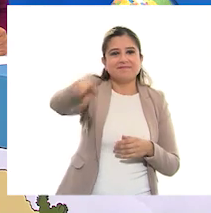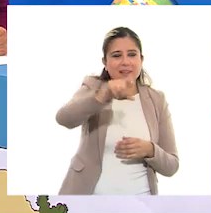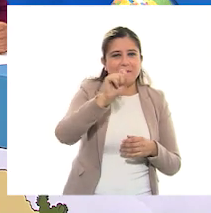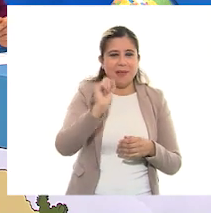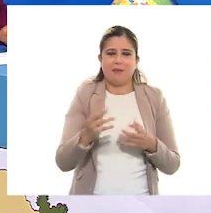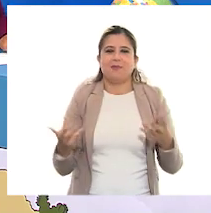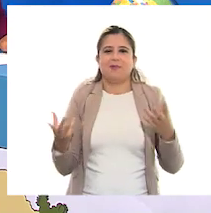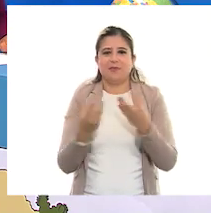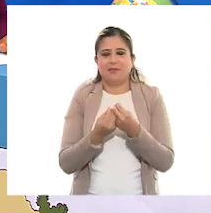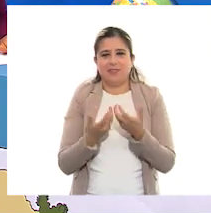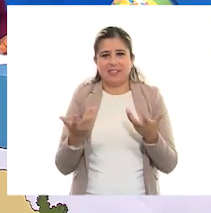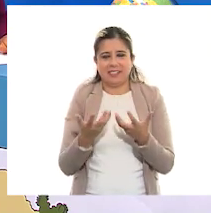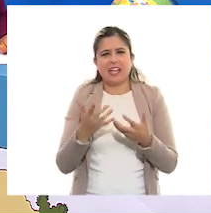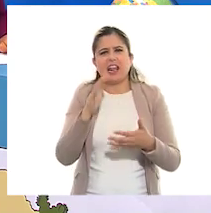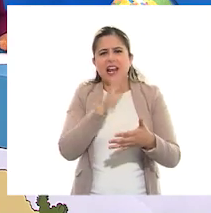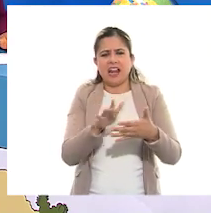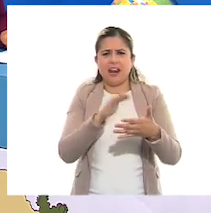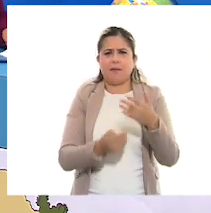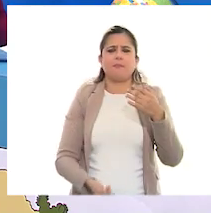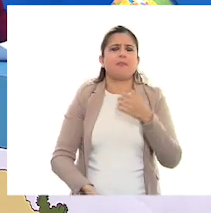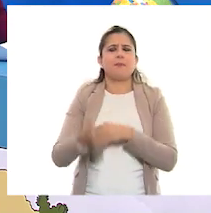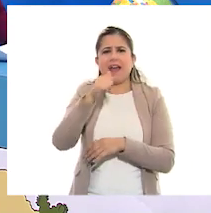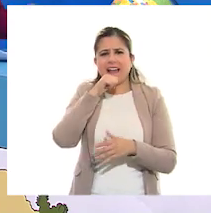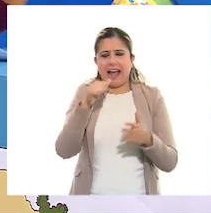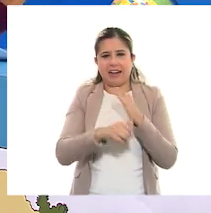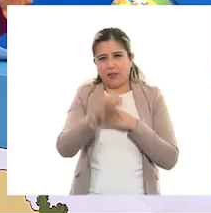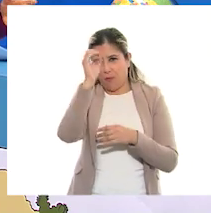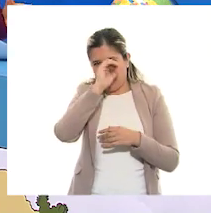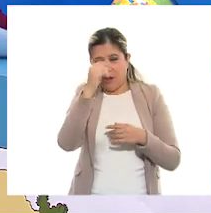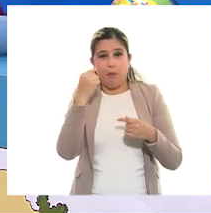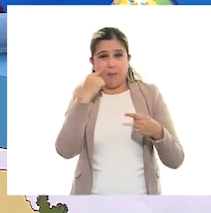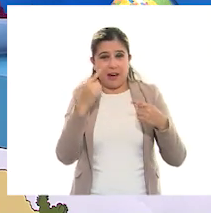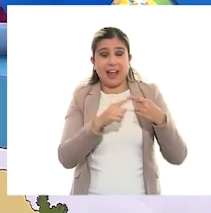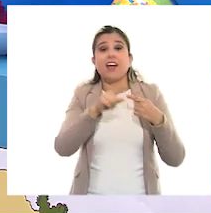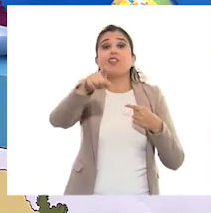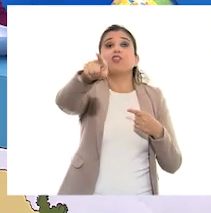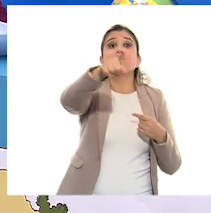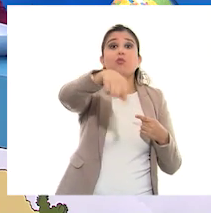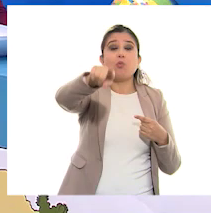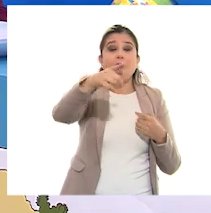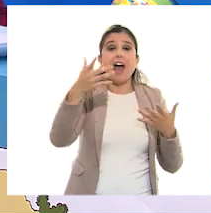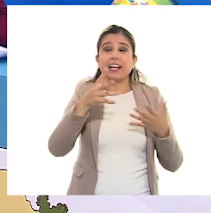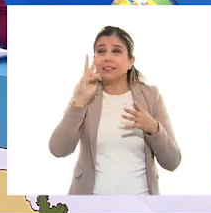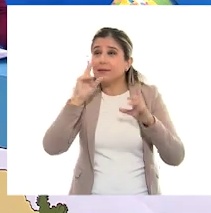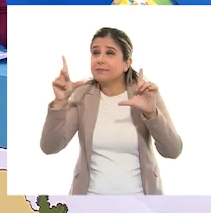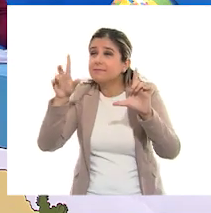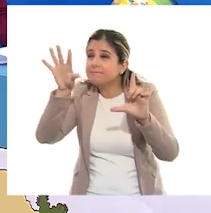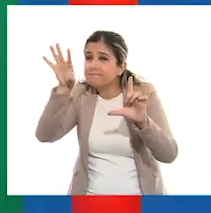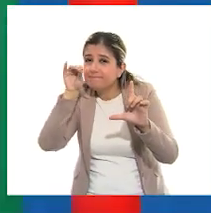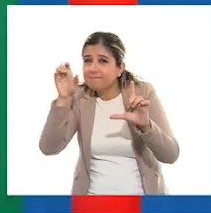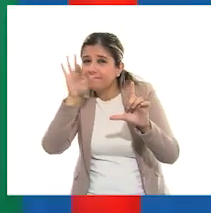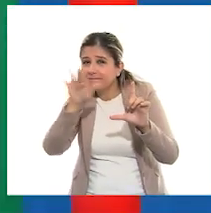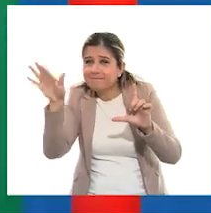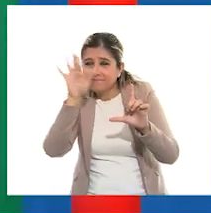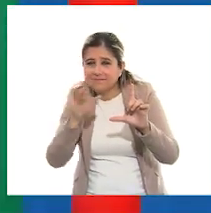contigo. ¿Me ayudas a leer la primera carta, por favor? Y ustedes en casa, háganlo en pantalla.